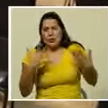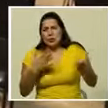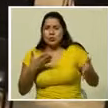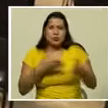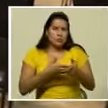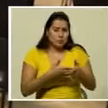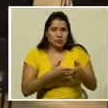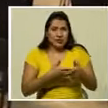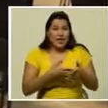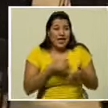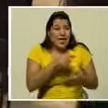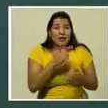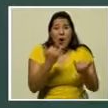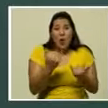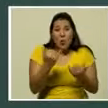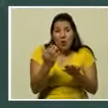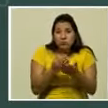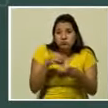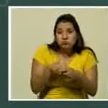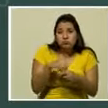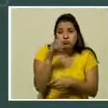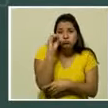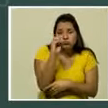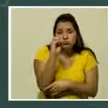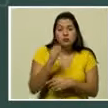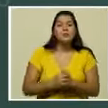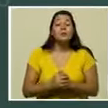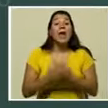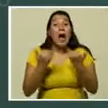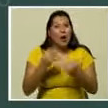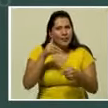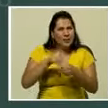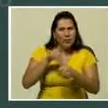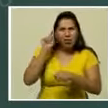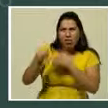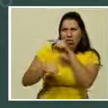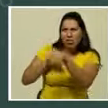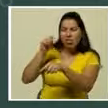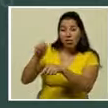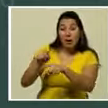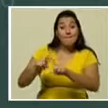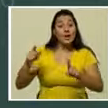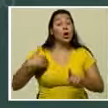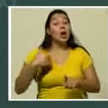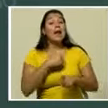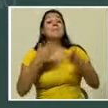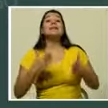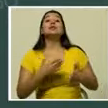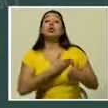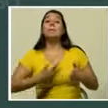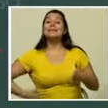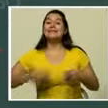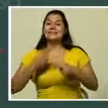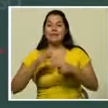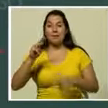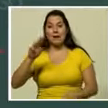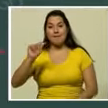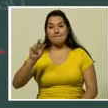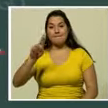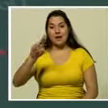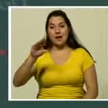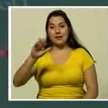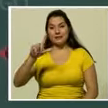están en ingresos cero. Ante los cuestionamientos de los legisladores, el ministro de la Presidencia, Marcelo Prieto, aseguró que este proyecto